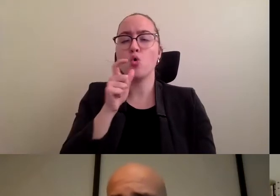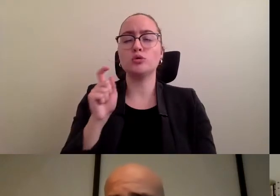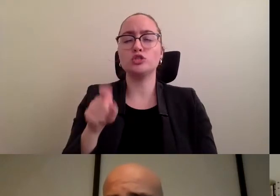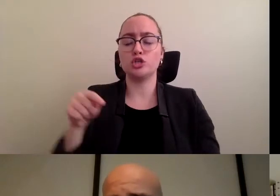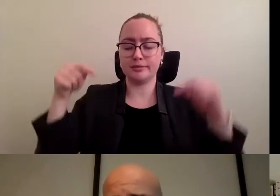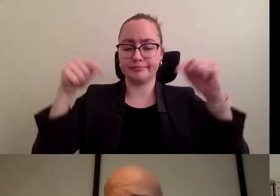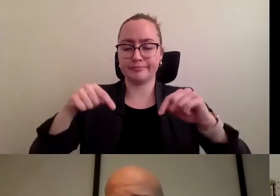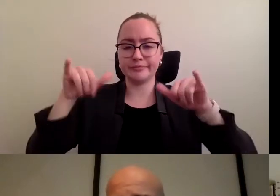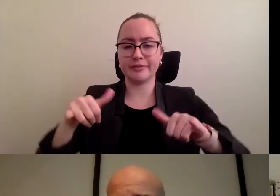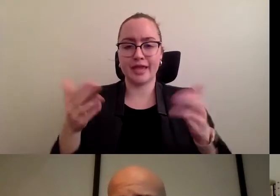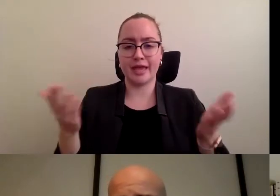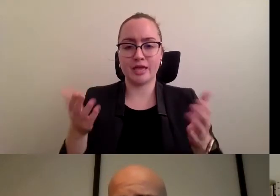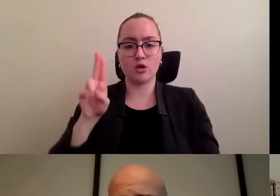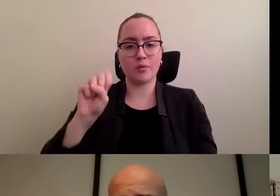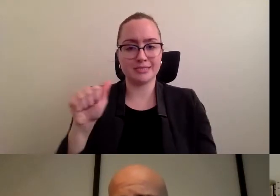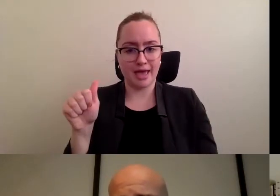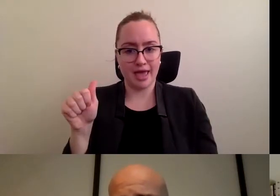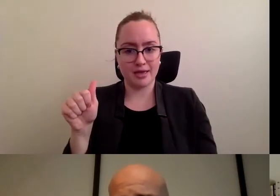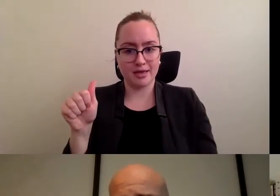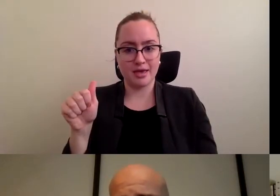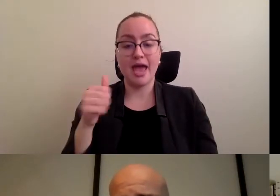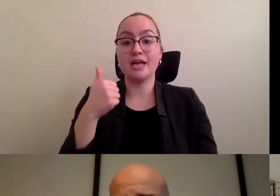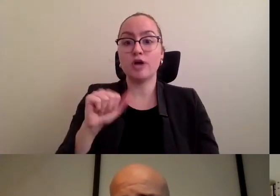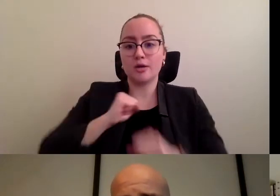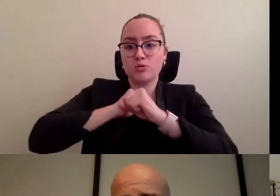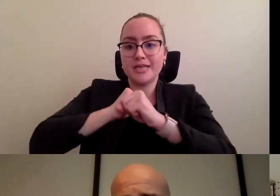entre esta idea de supremacía blanca y